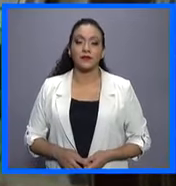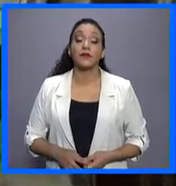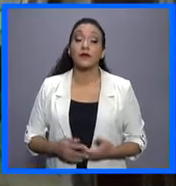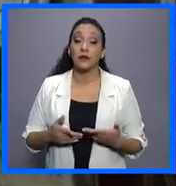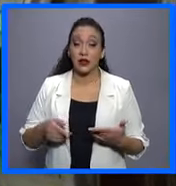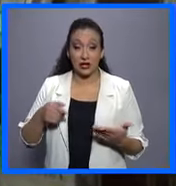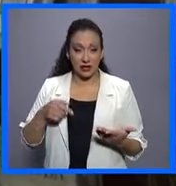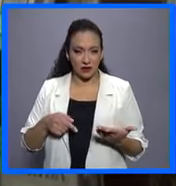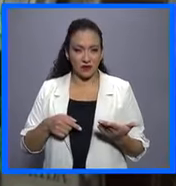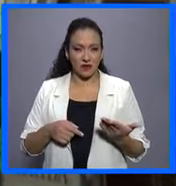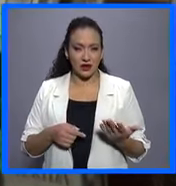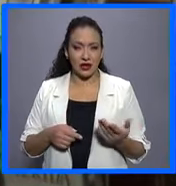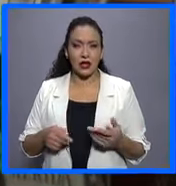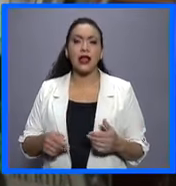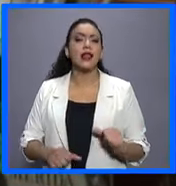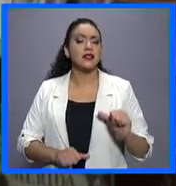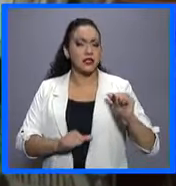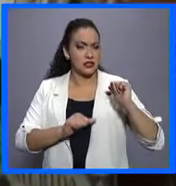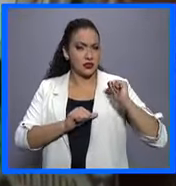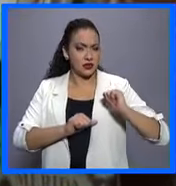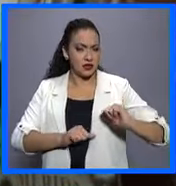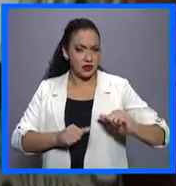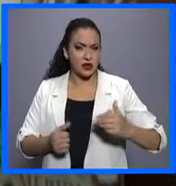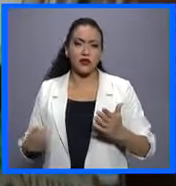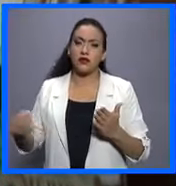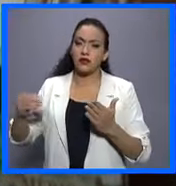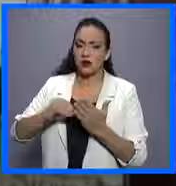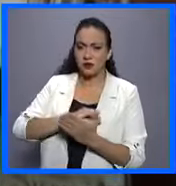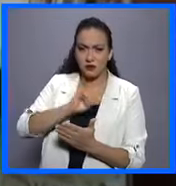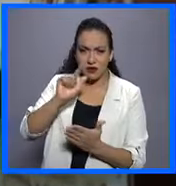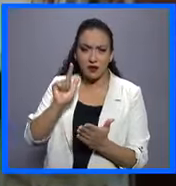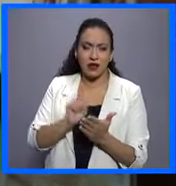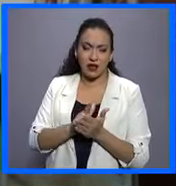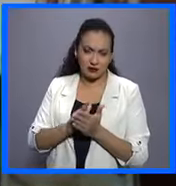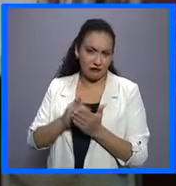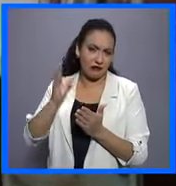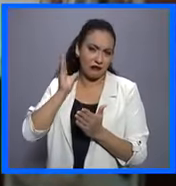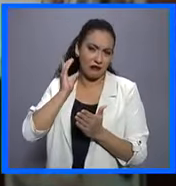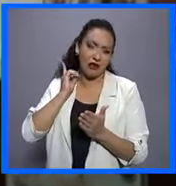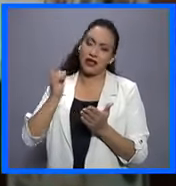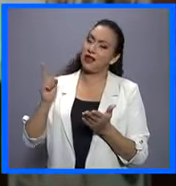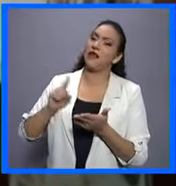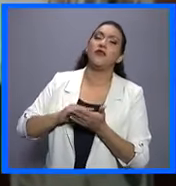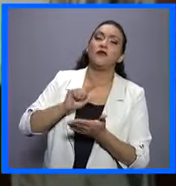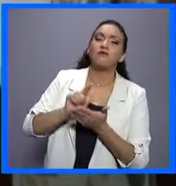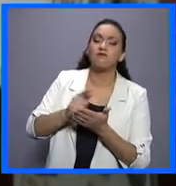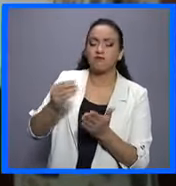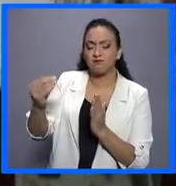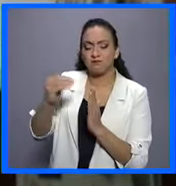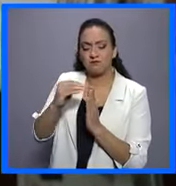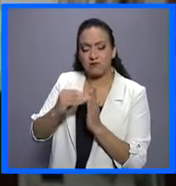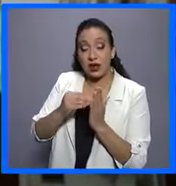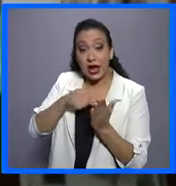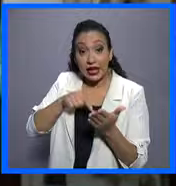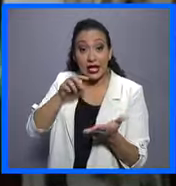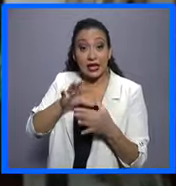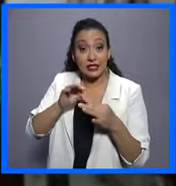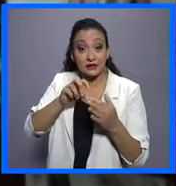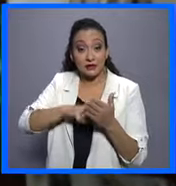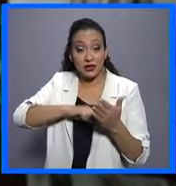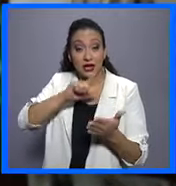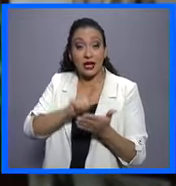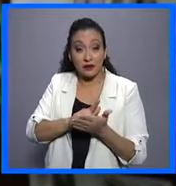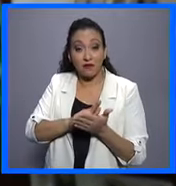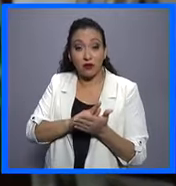decisión del Poder Legislativo que completa, que redondea la reforma judicial es